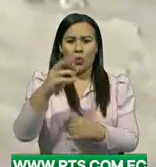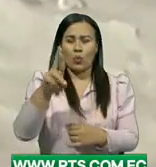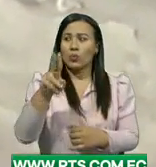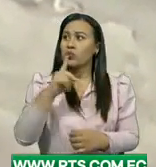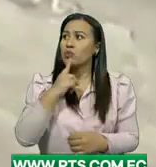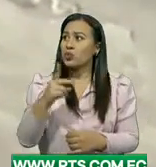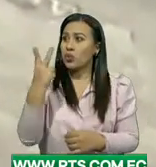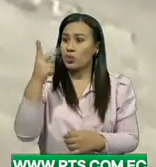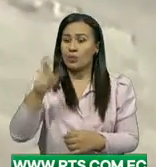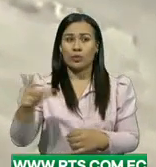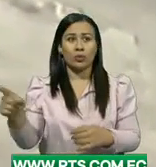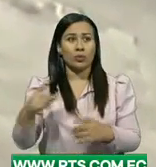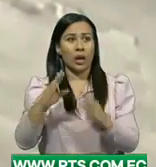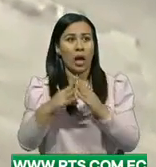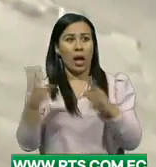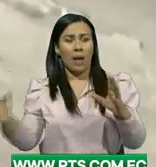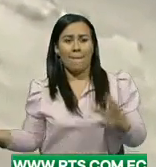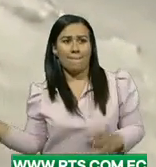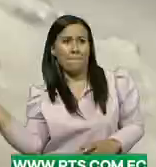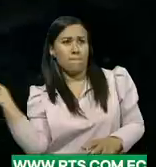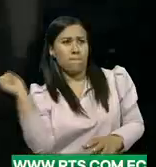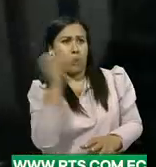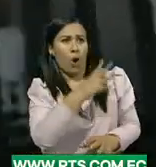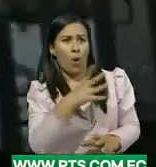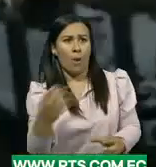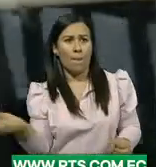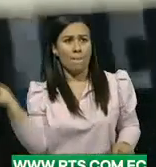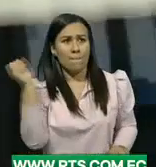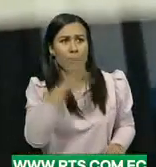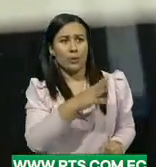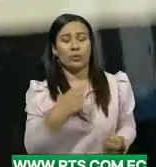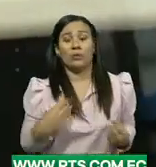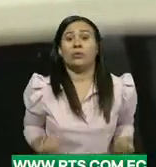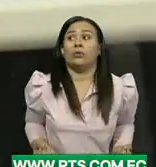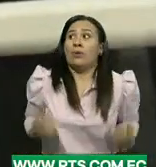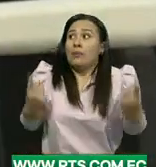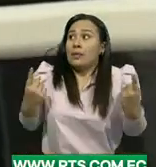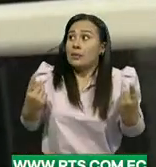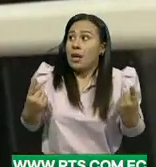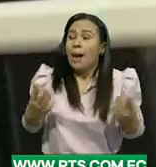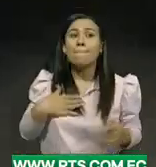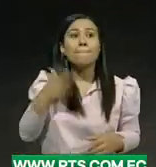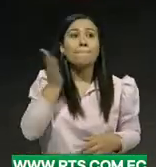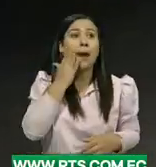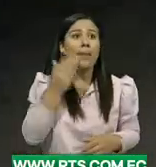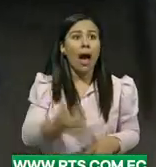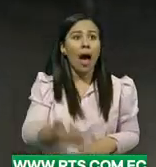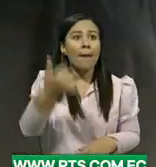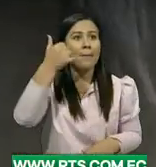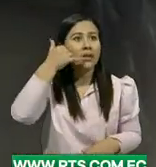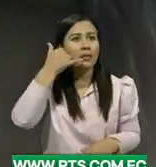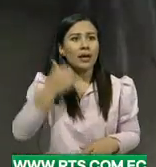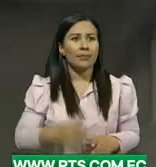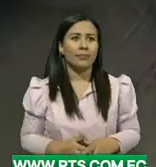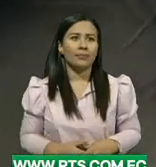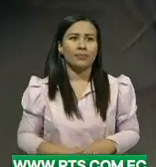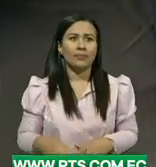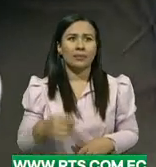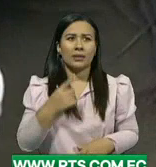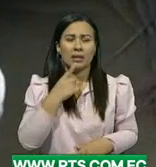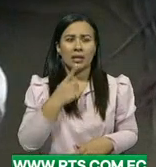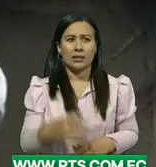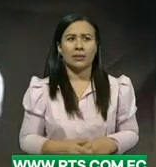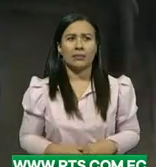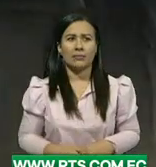de su residencia y lanzan objetos contundentes. Y oh sorpresa, mi madre me llama desesperada que empiezan agredir